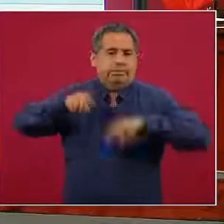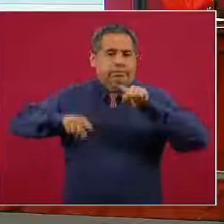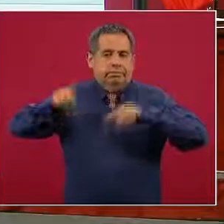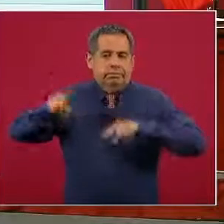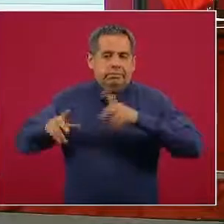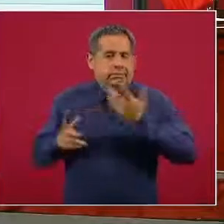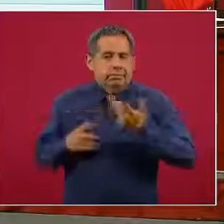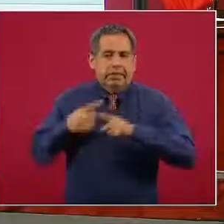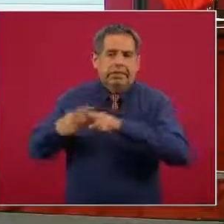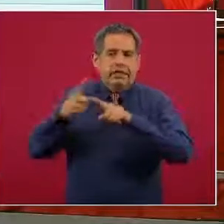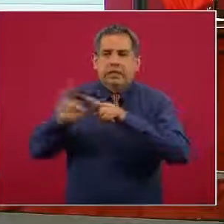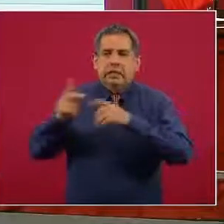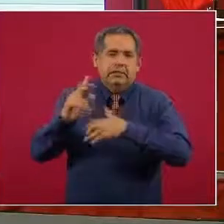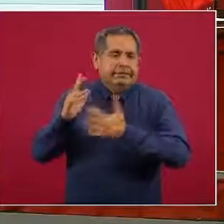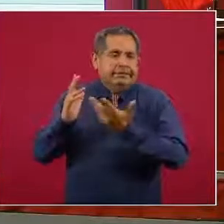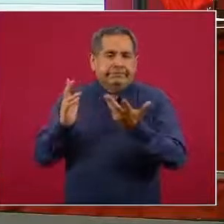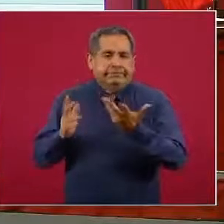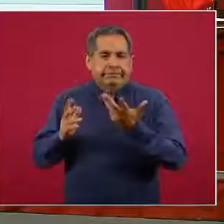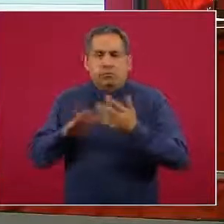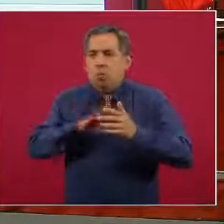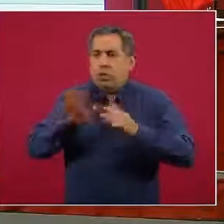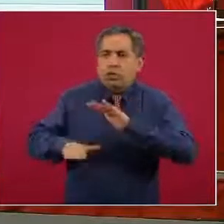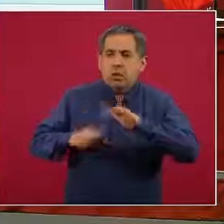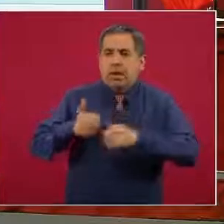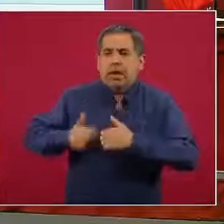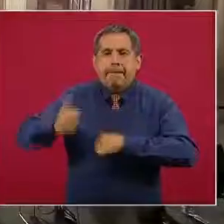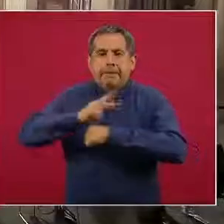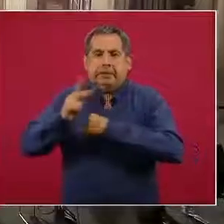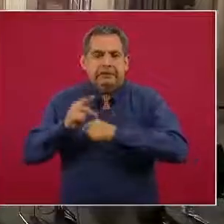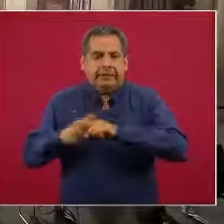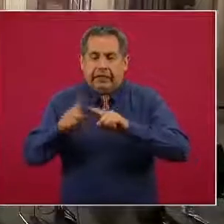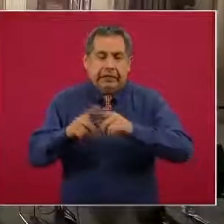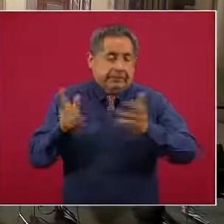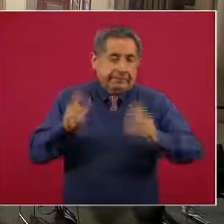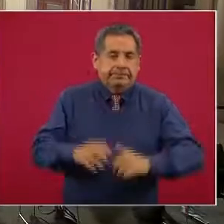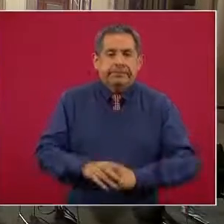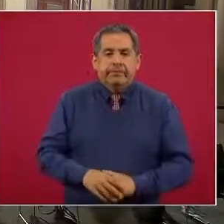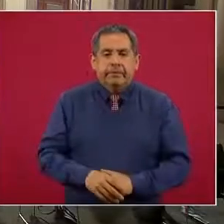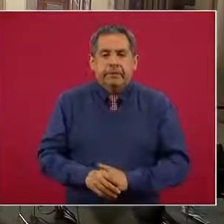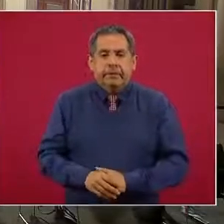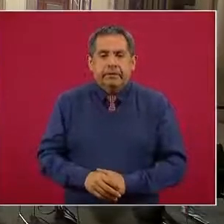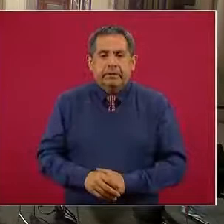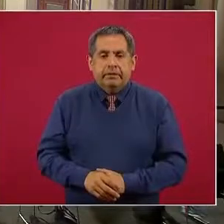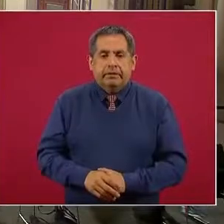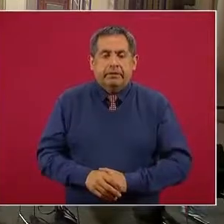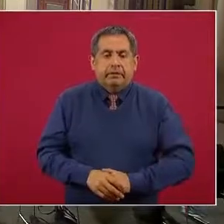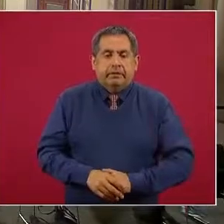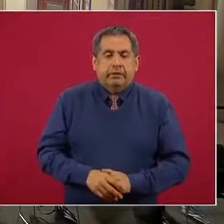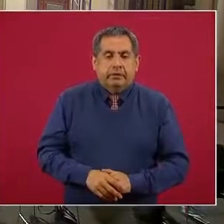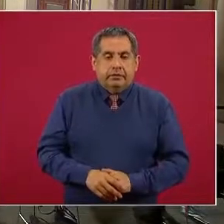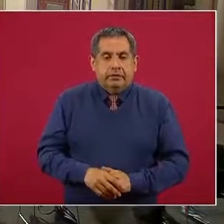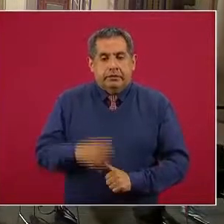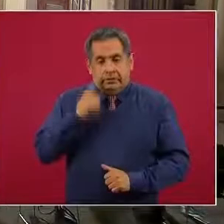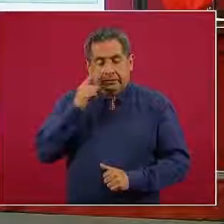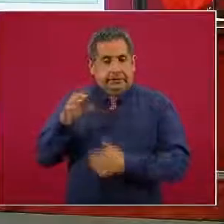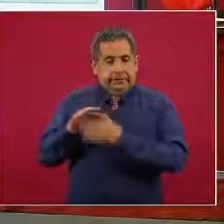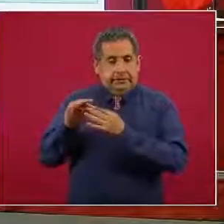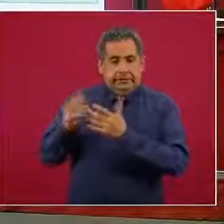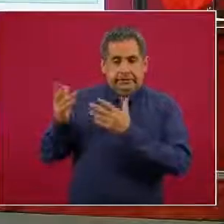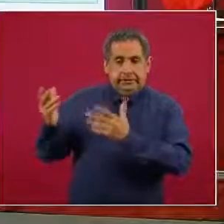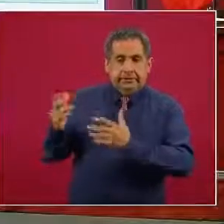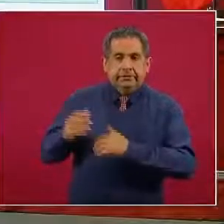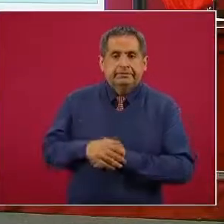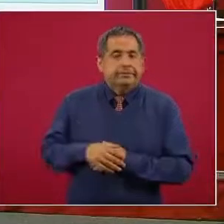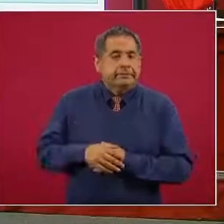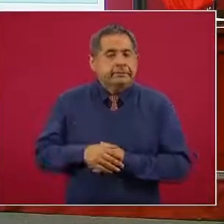porque hay distintos patrones de letalidad en cada país. La siguiente, por favor. Ahora sí, terminemos con este